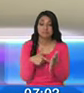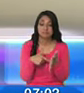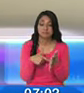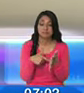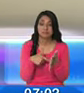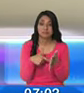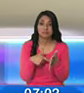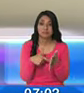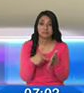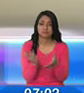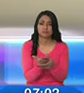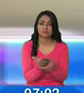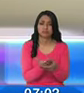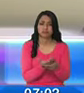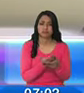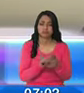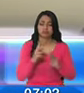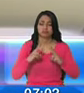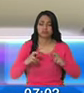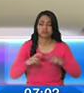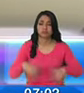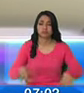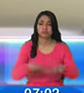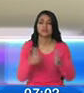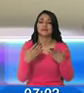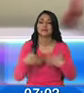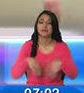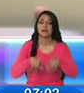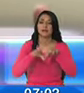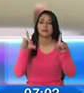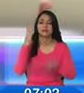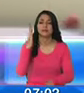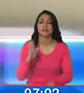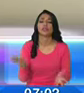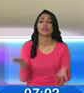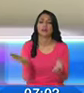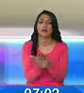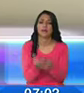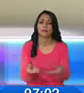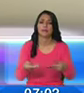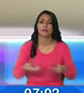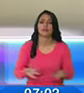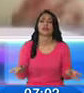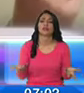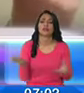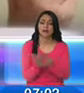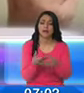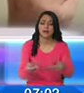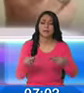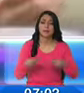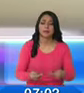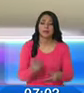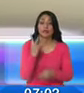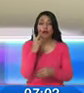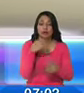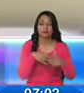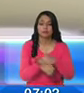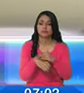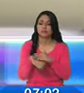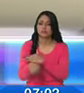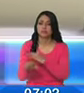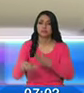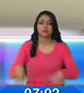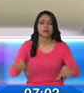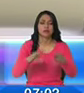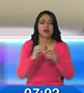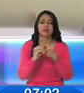700.000 carpetas sobre el caso Odebrecht. ¿De dónde salen las carpetas del caso Odebrecht? De 2 allanamientos que hicimos a